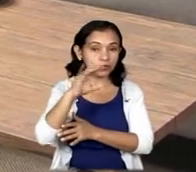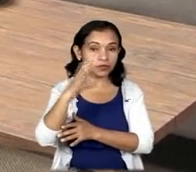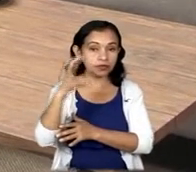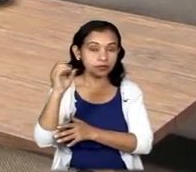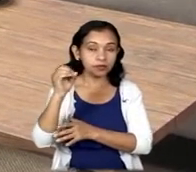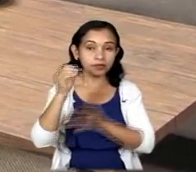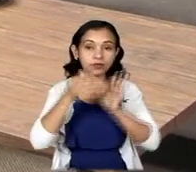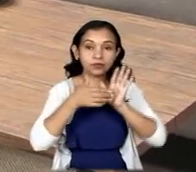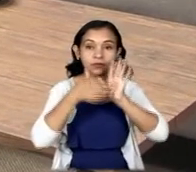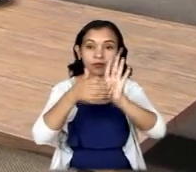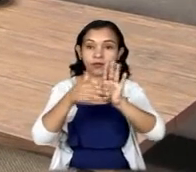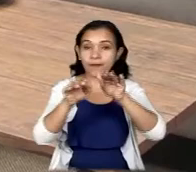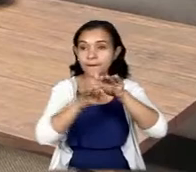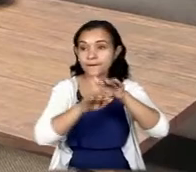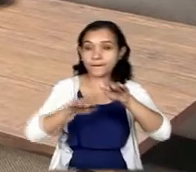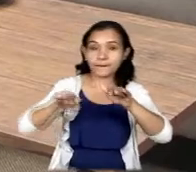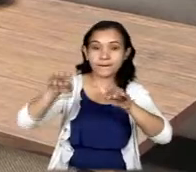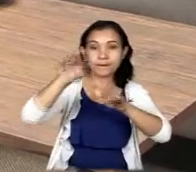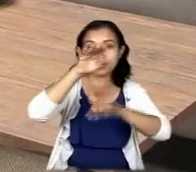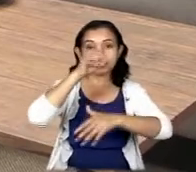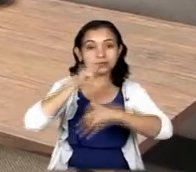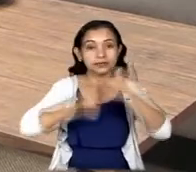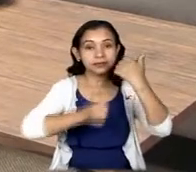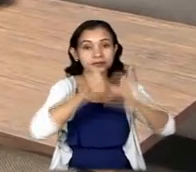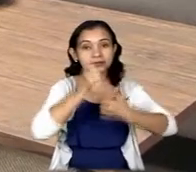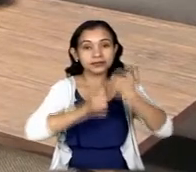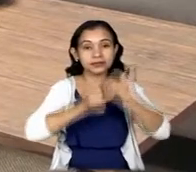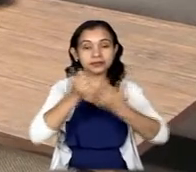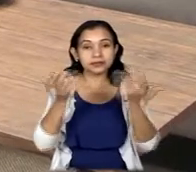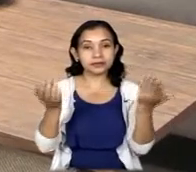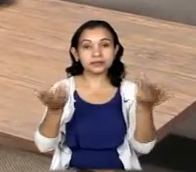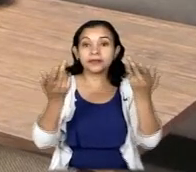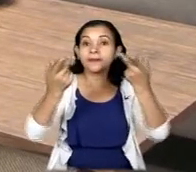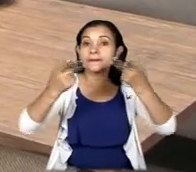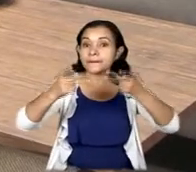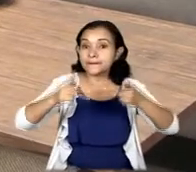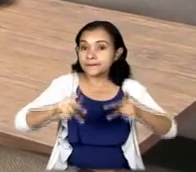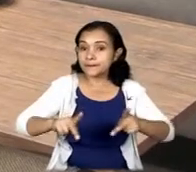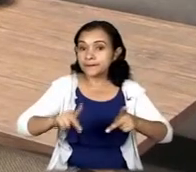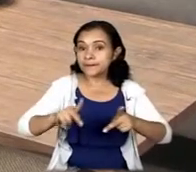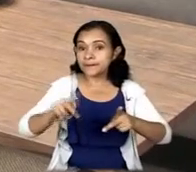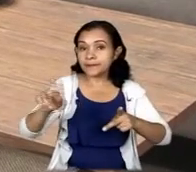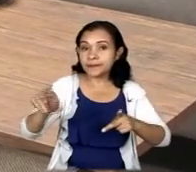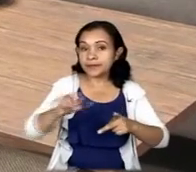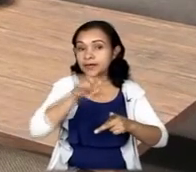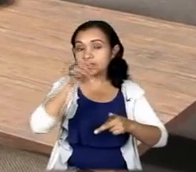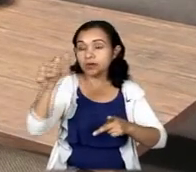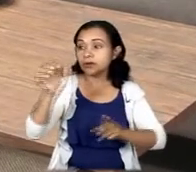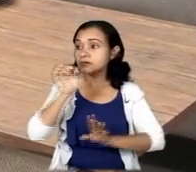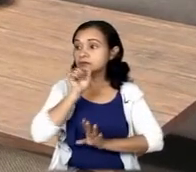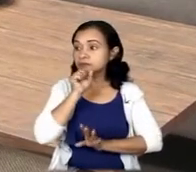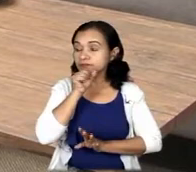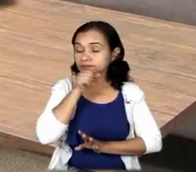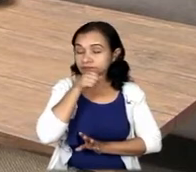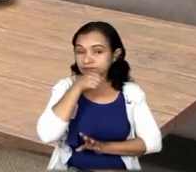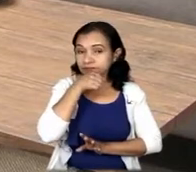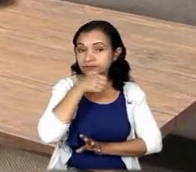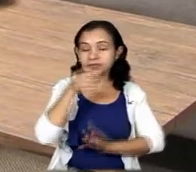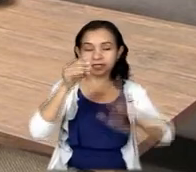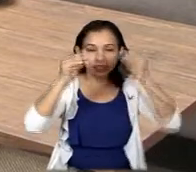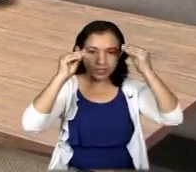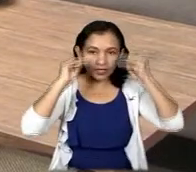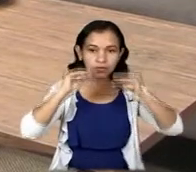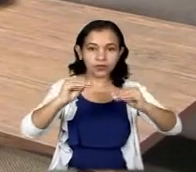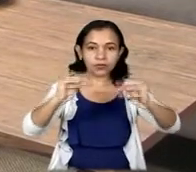las partes más afectadas. Sin embargo, tiempos atrás, tiempos antiguos, la